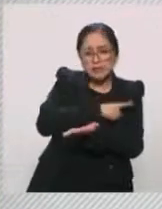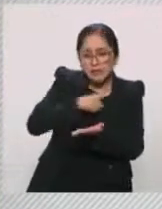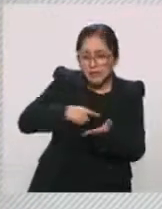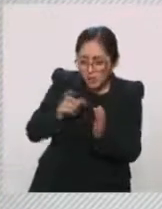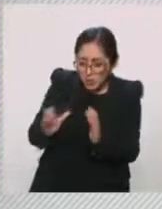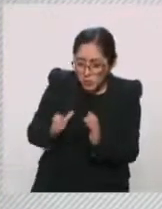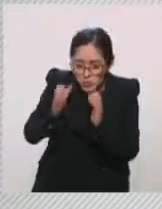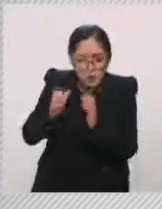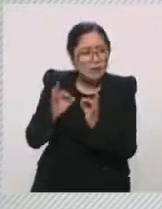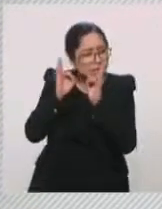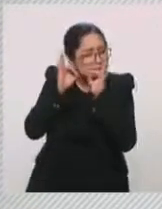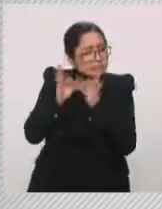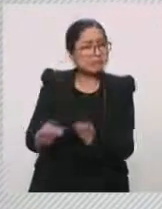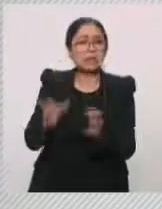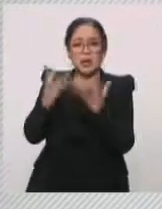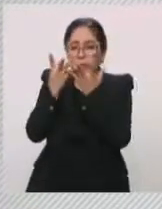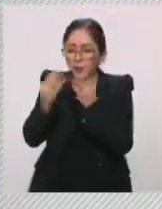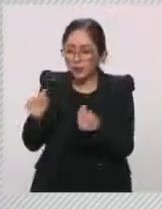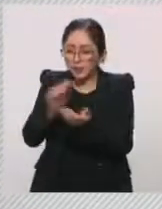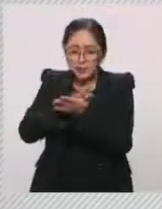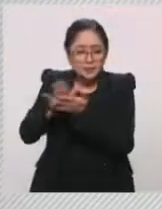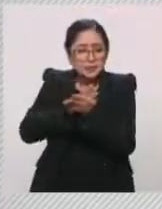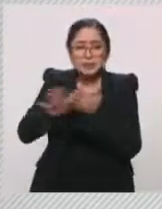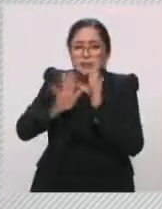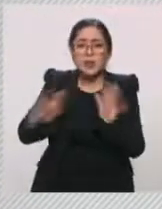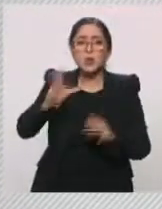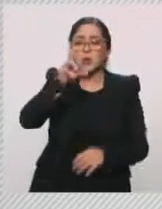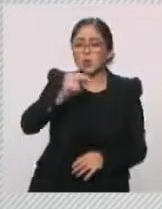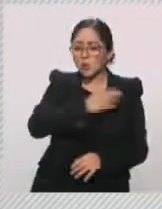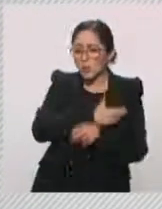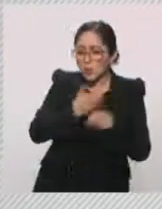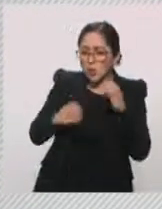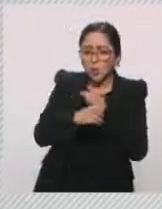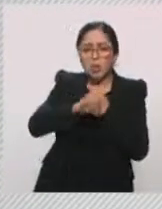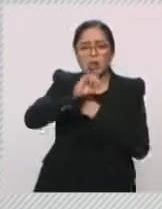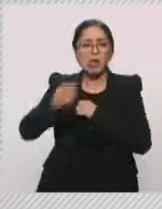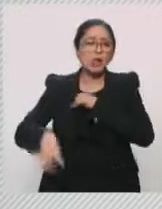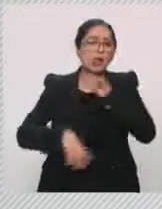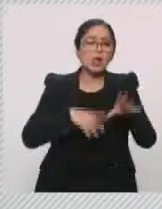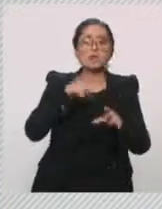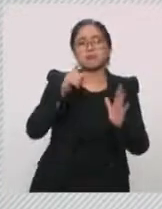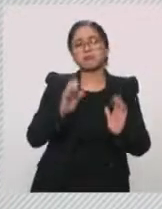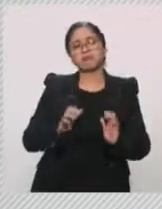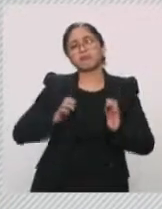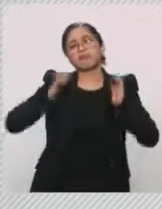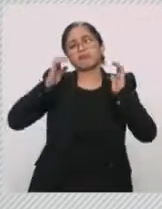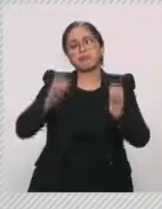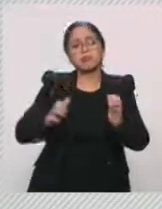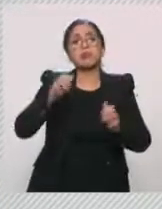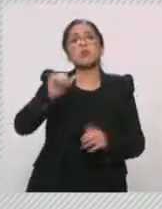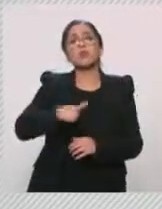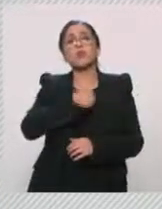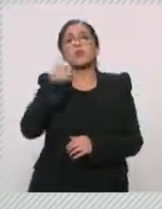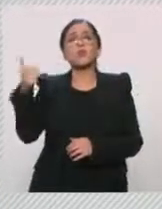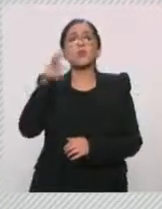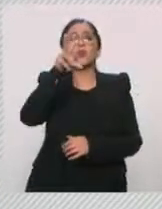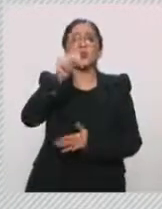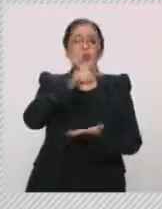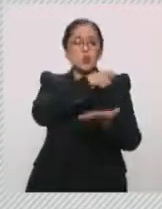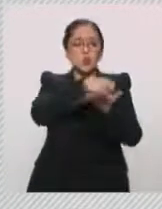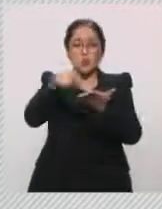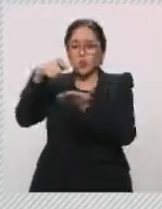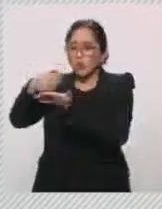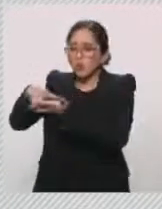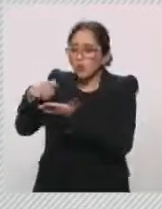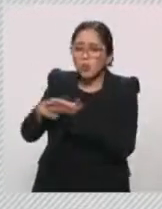por favor, de que esté perfectamente apagado, no dejar residuos, cuidar, ¿no? Y por supuesto no comprar en estas